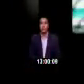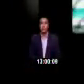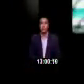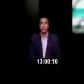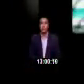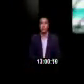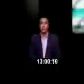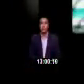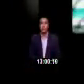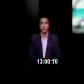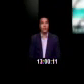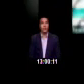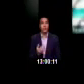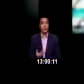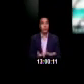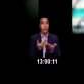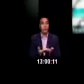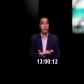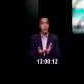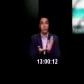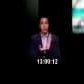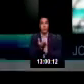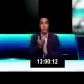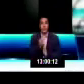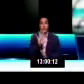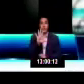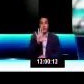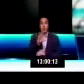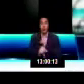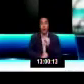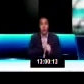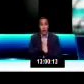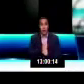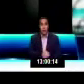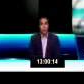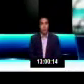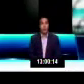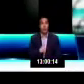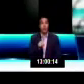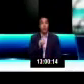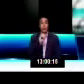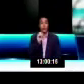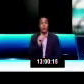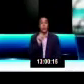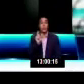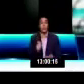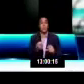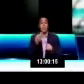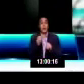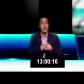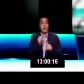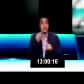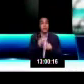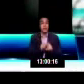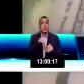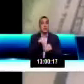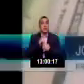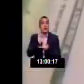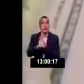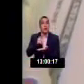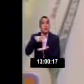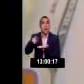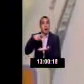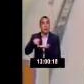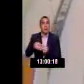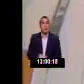escalonada la propuesta consiste en incrementar cada cinco años un porcentaje a los aportes mensuales que se realizan al ies